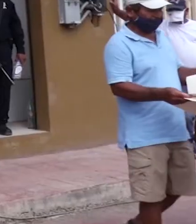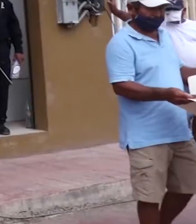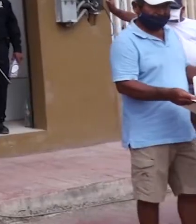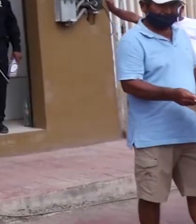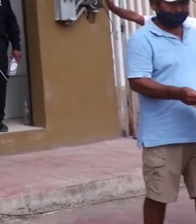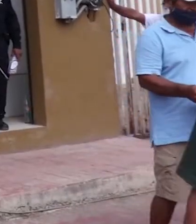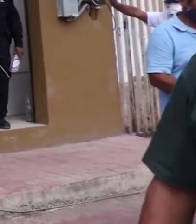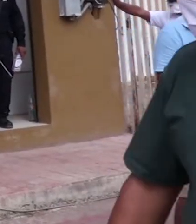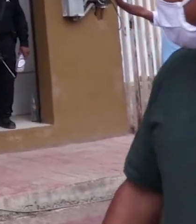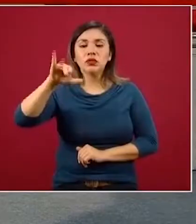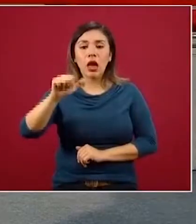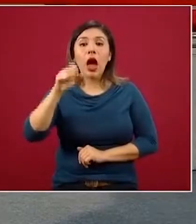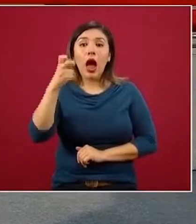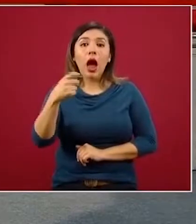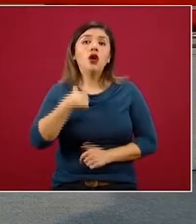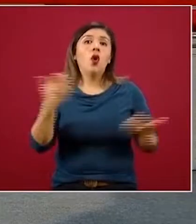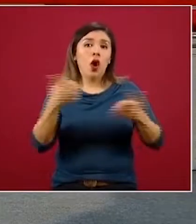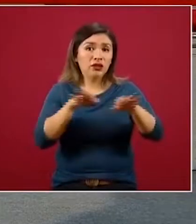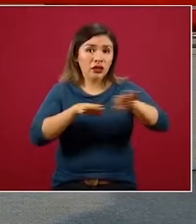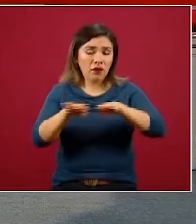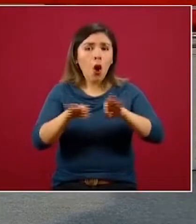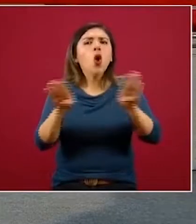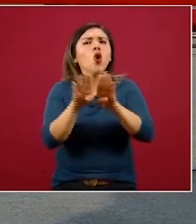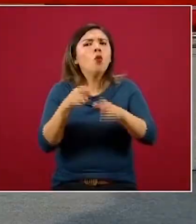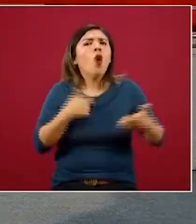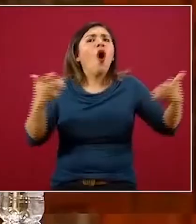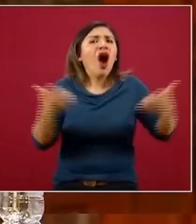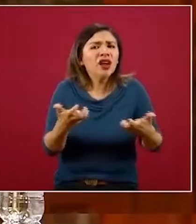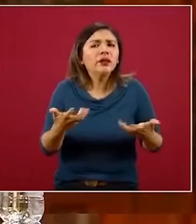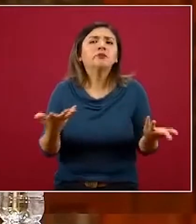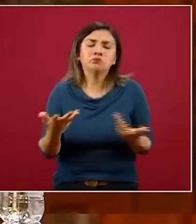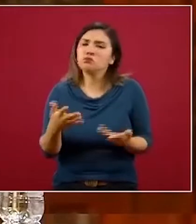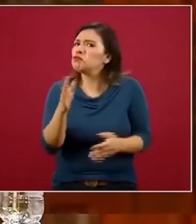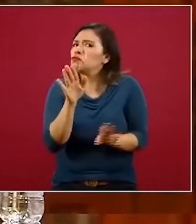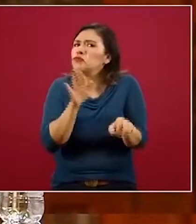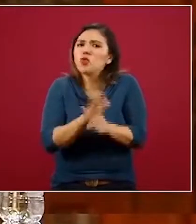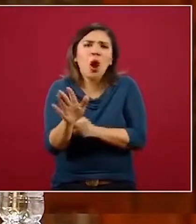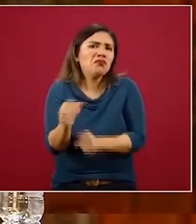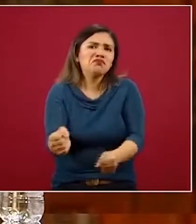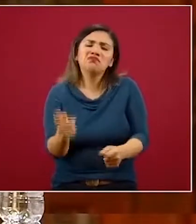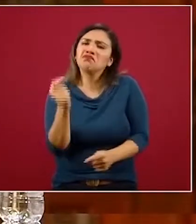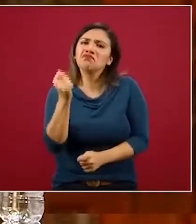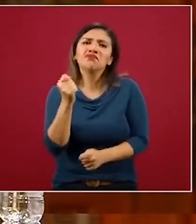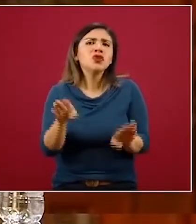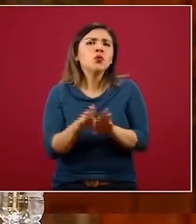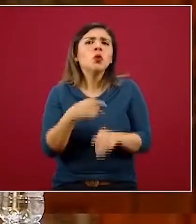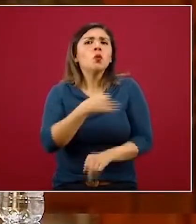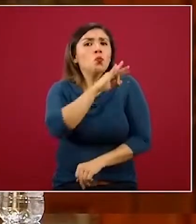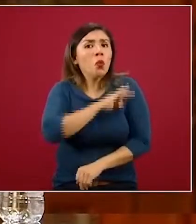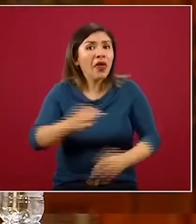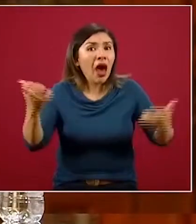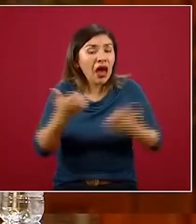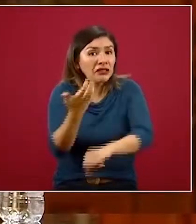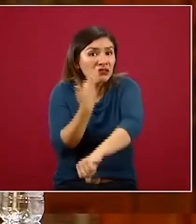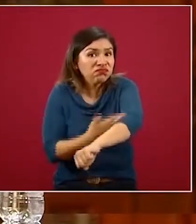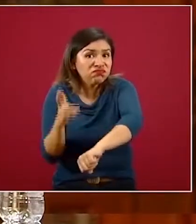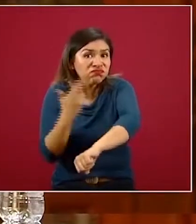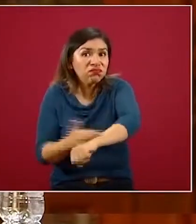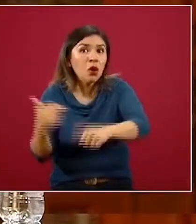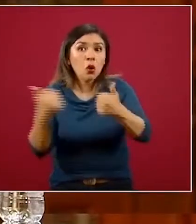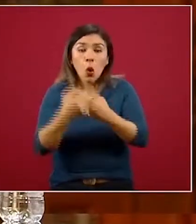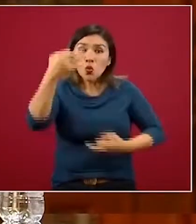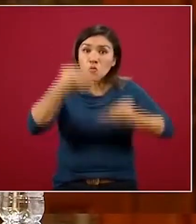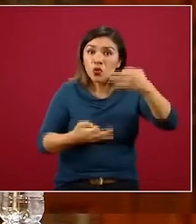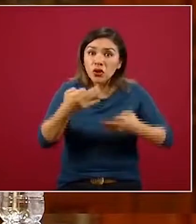permisos o concesiones. ¿Cómo vamos a actuar? Pues vamos a actuar de todas las maneras que podamos o que tengamos acceso, ya sea por la vía